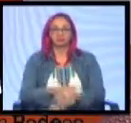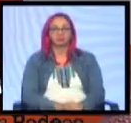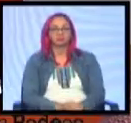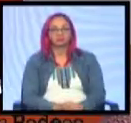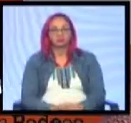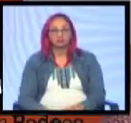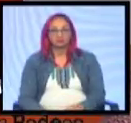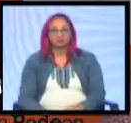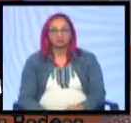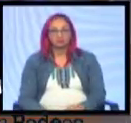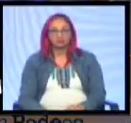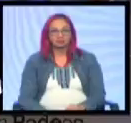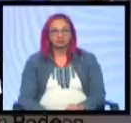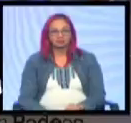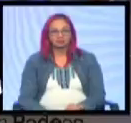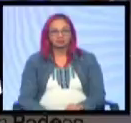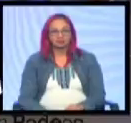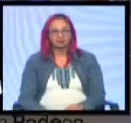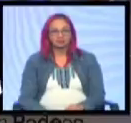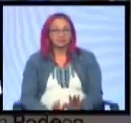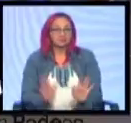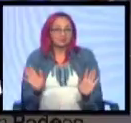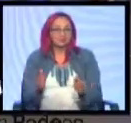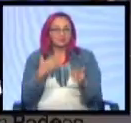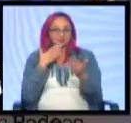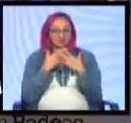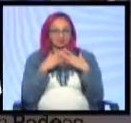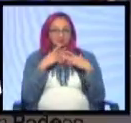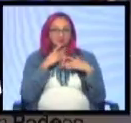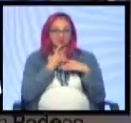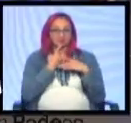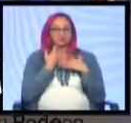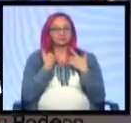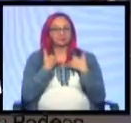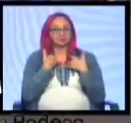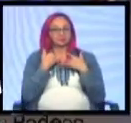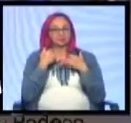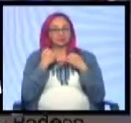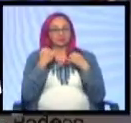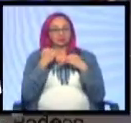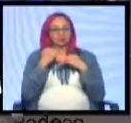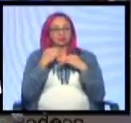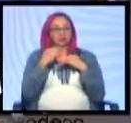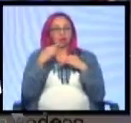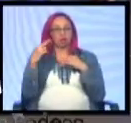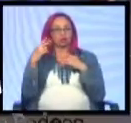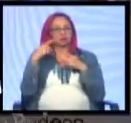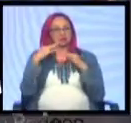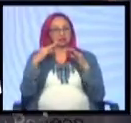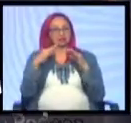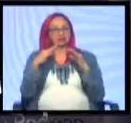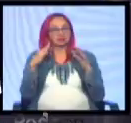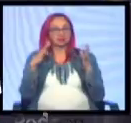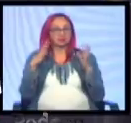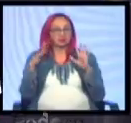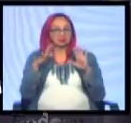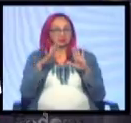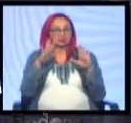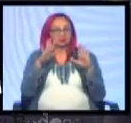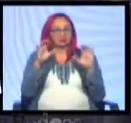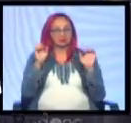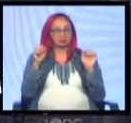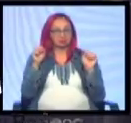que sí. Vean, sinceramente, estamos en Sin Rodeos y voy a tratar de ser lo más